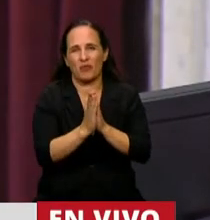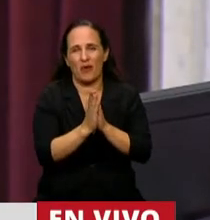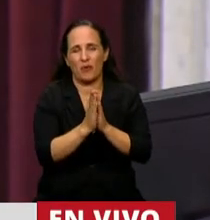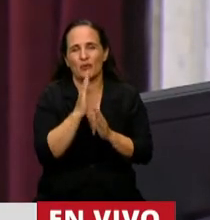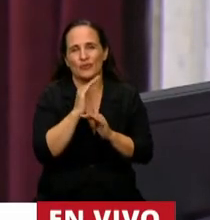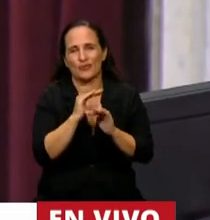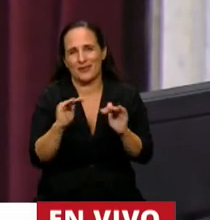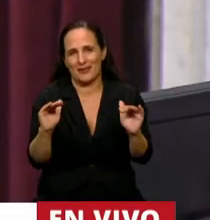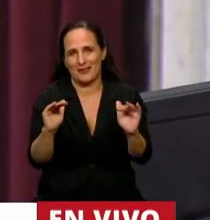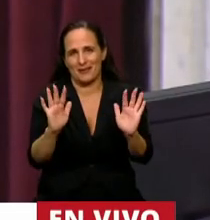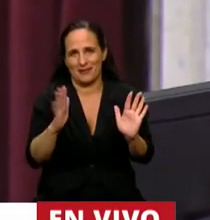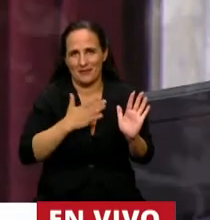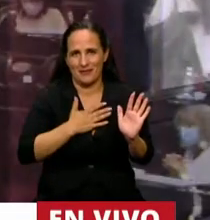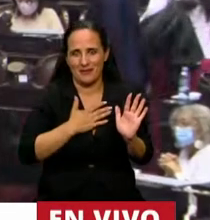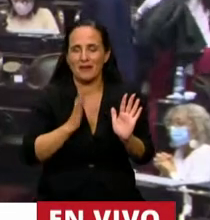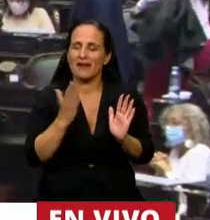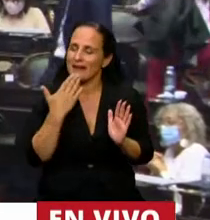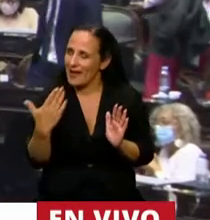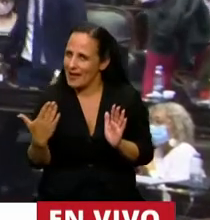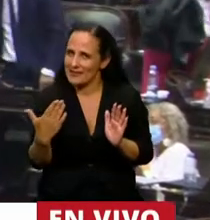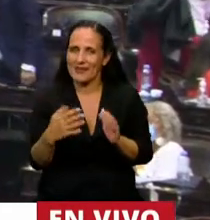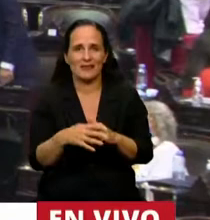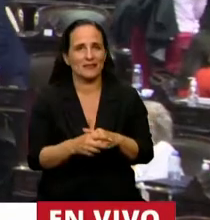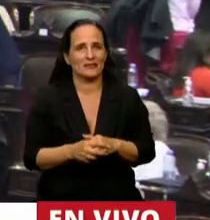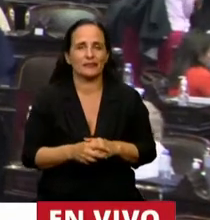favor gracias